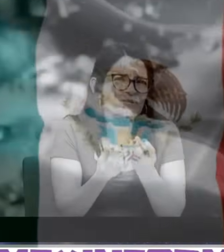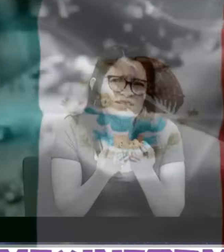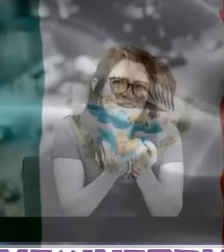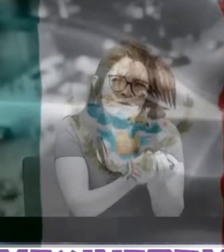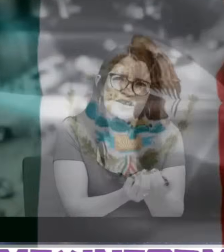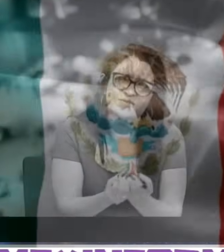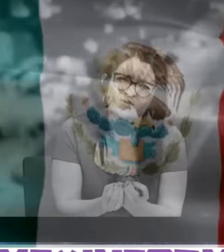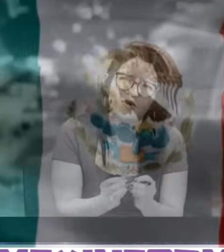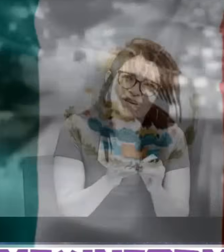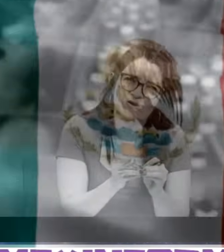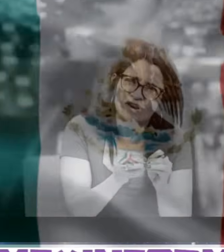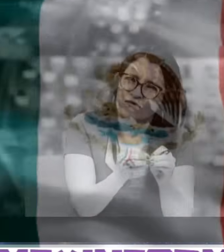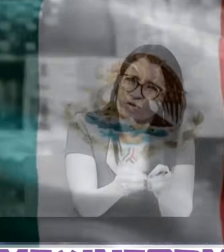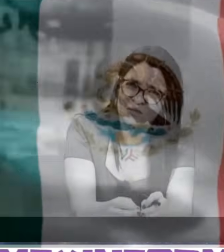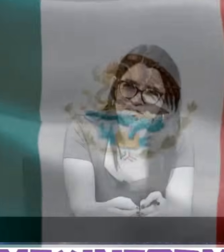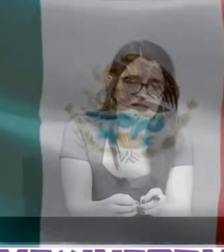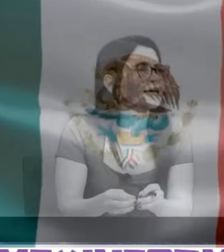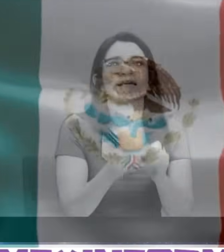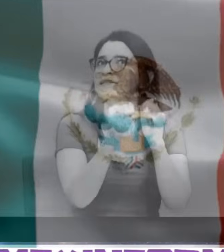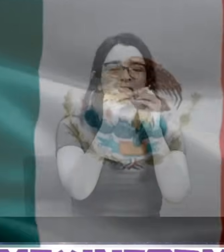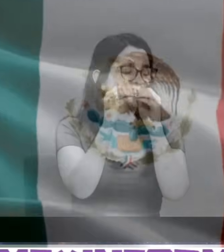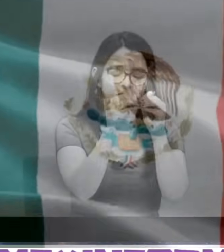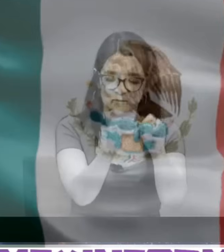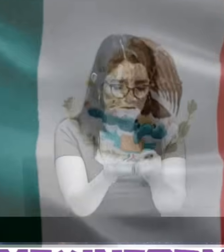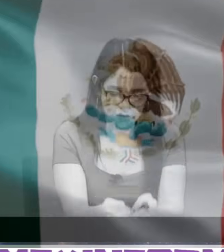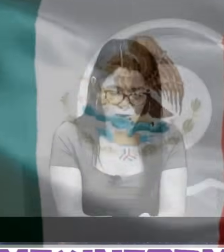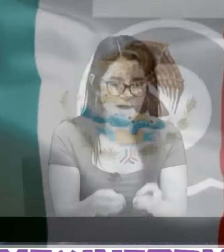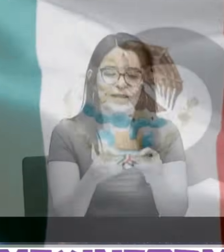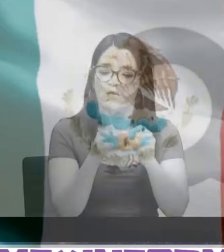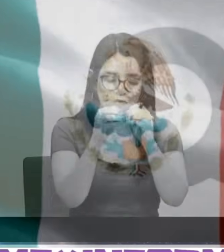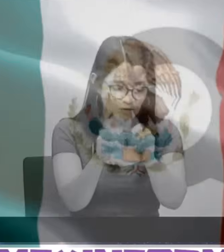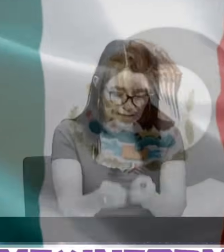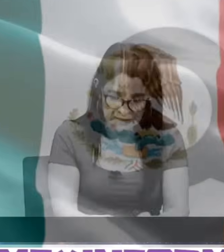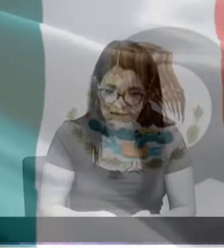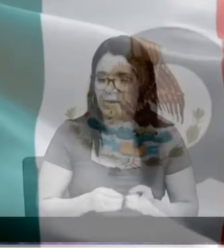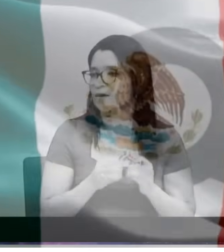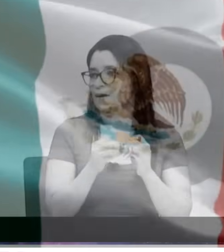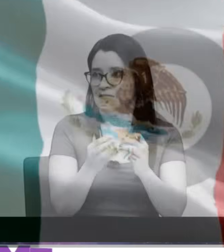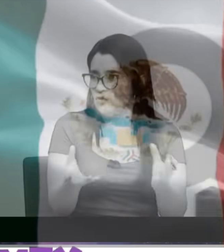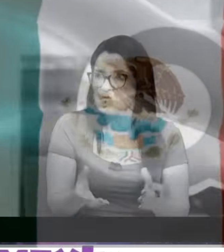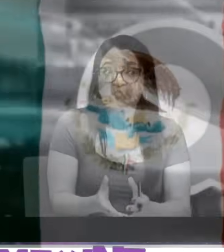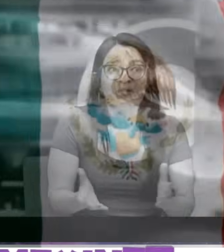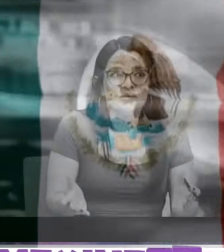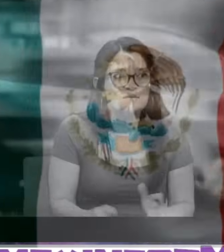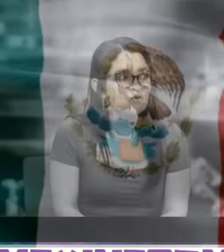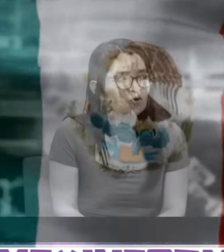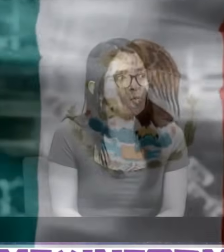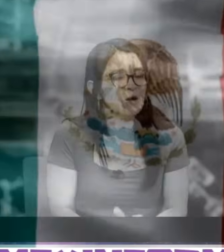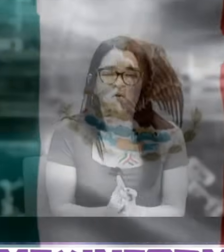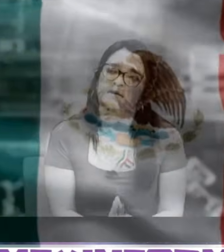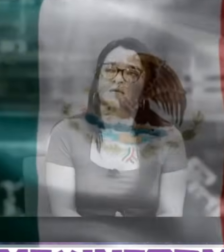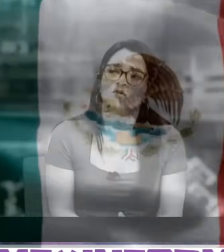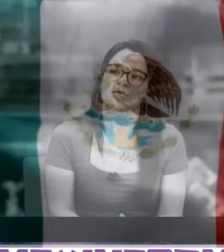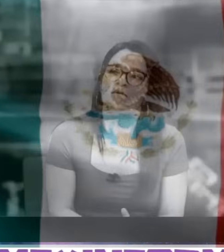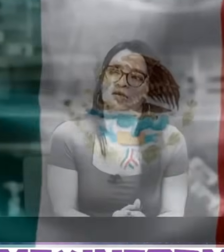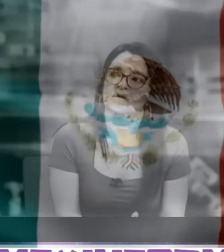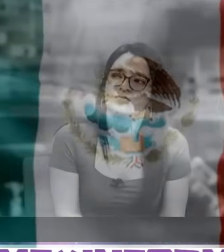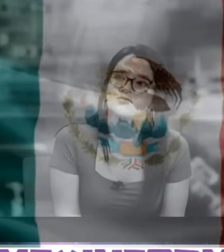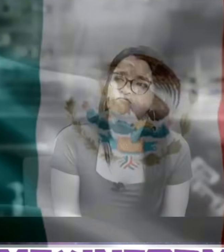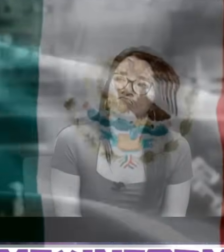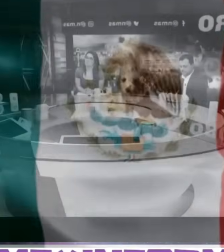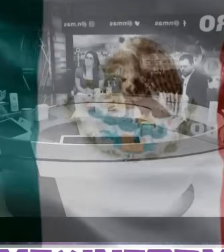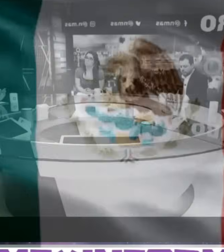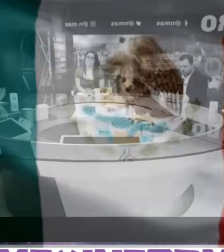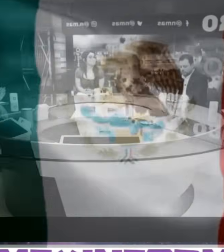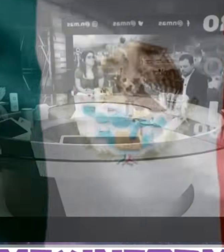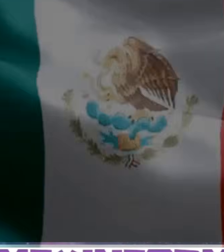también concentrar toda la discusión en torno a la figura del presidente, que ya sabemos que es una figura confrontativa, que, ¿no? No veo cuál es la productividad de esa discusión.